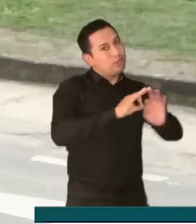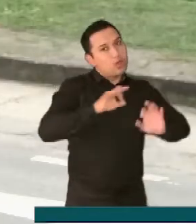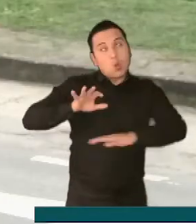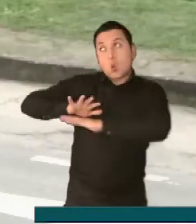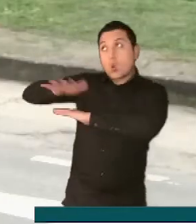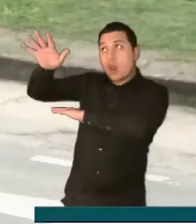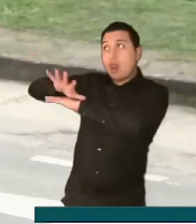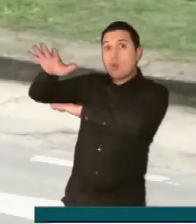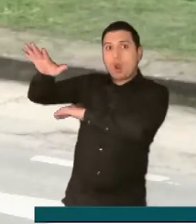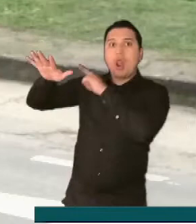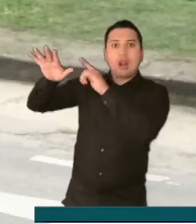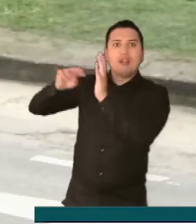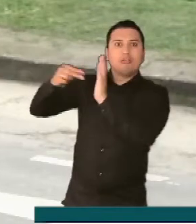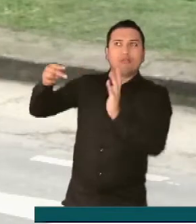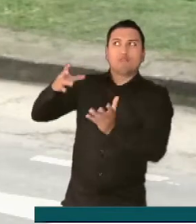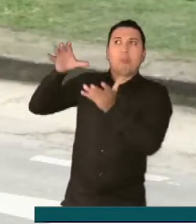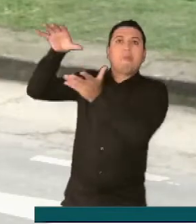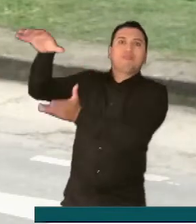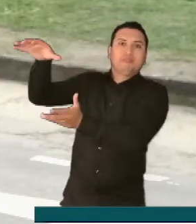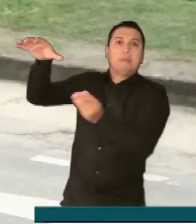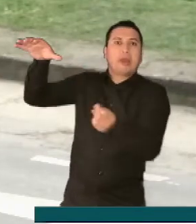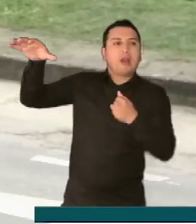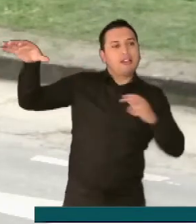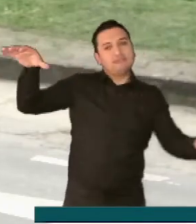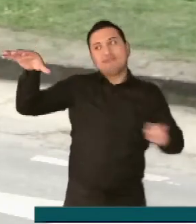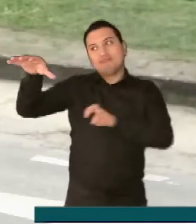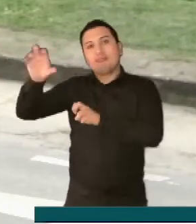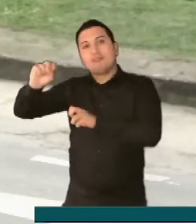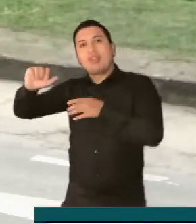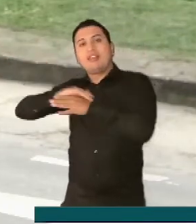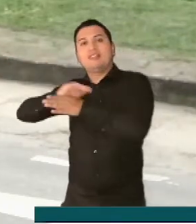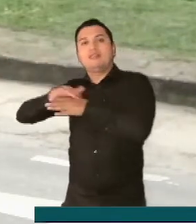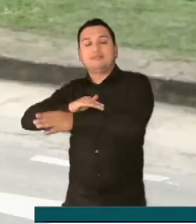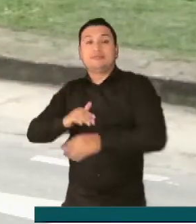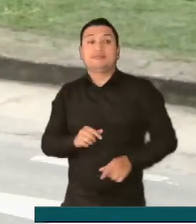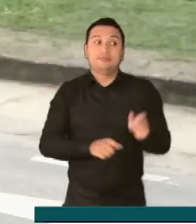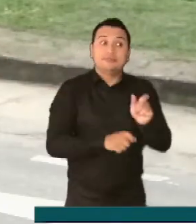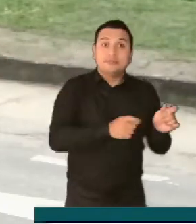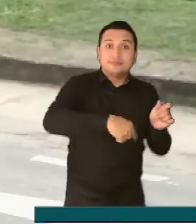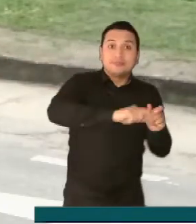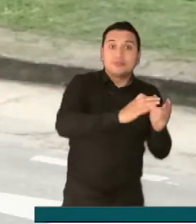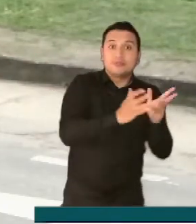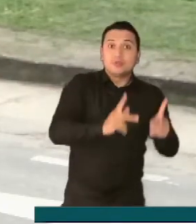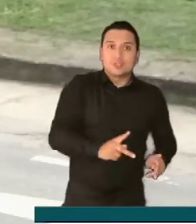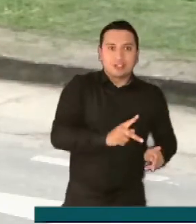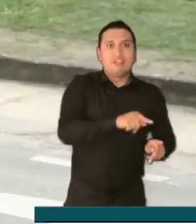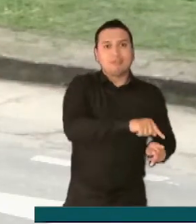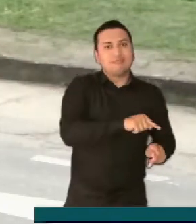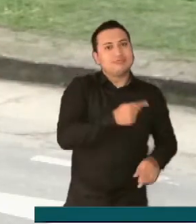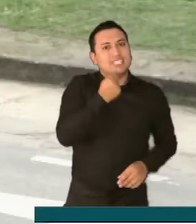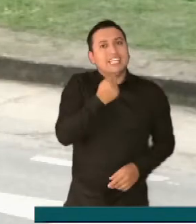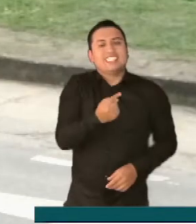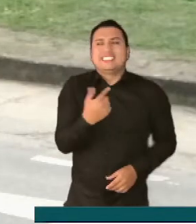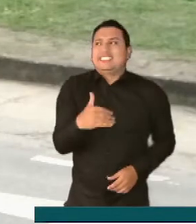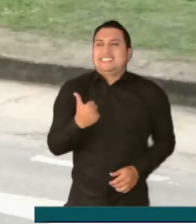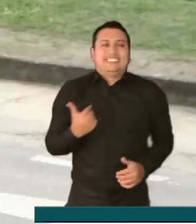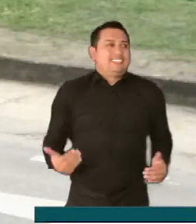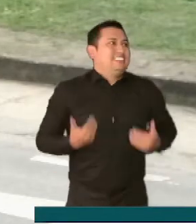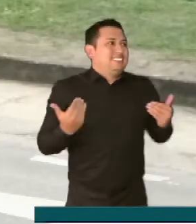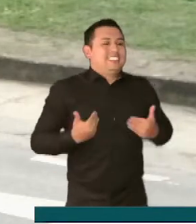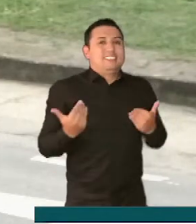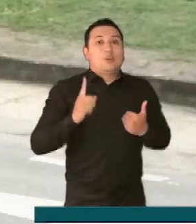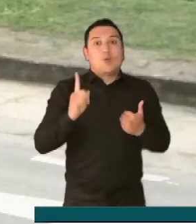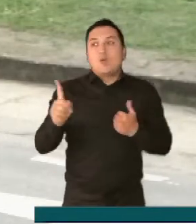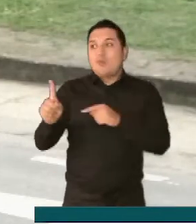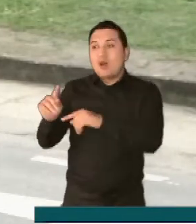Los estudiantes de la Escuela Rural Lagunas aseguraron estar entusiasmados, pues a través de los computadores pueden acceder